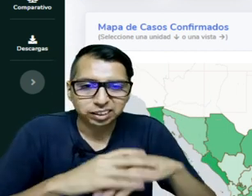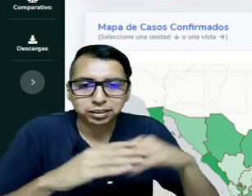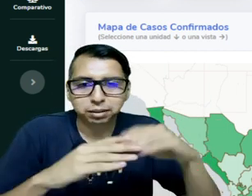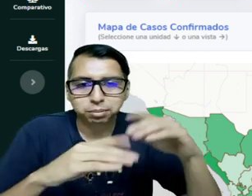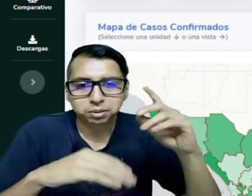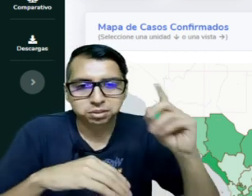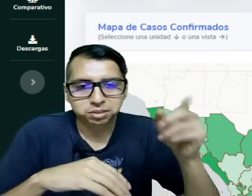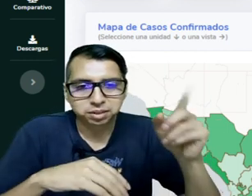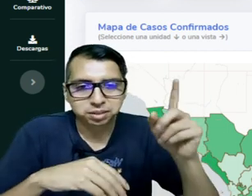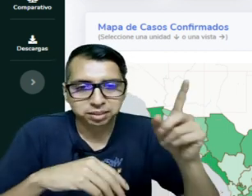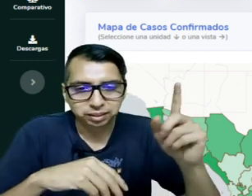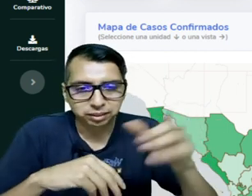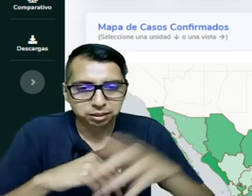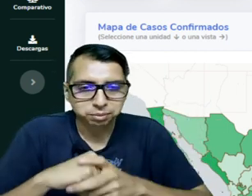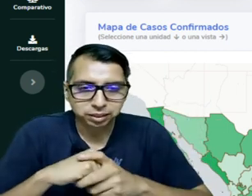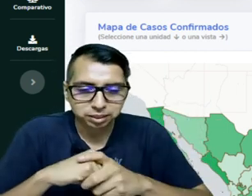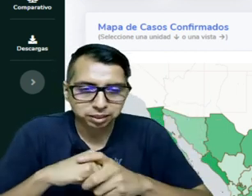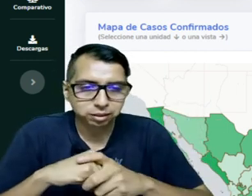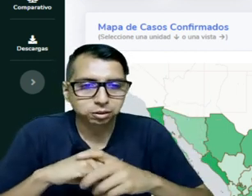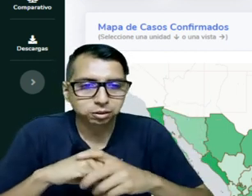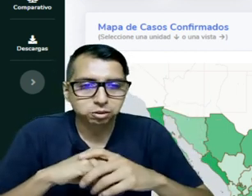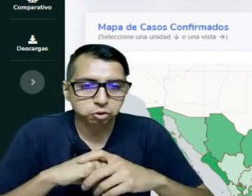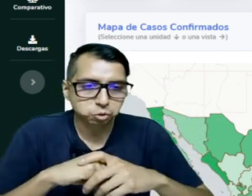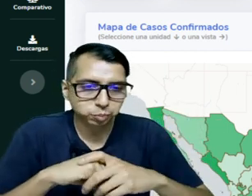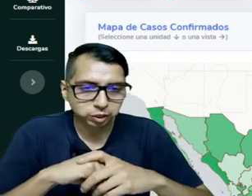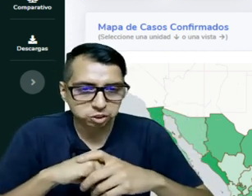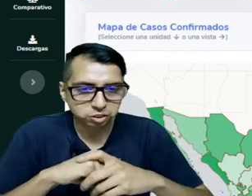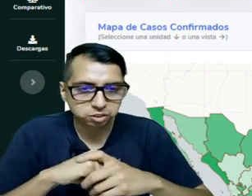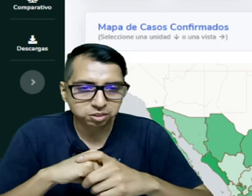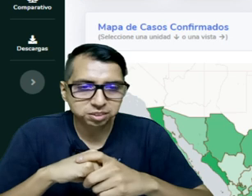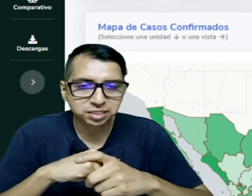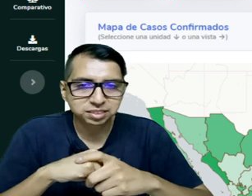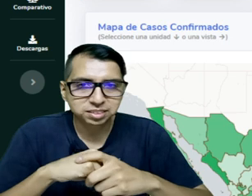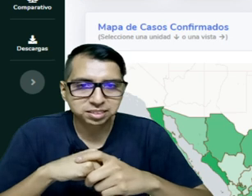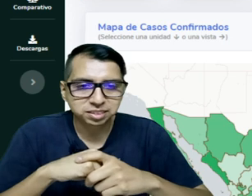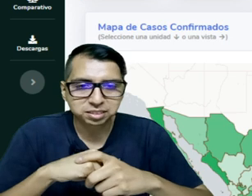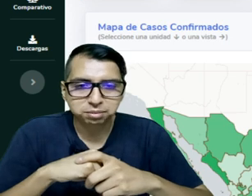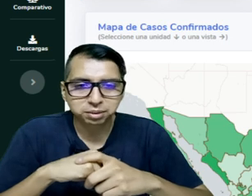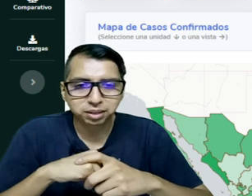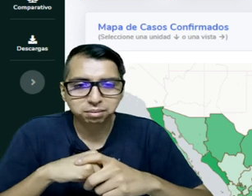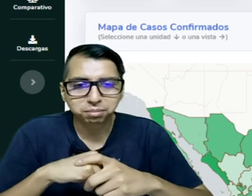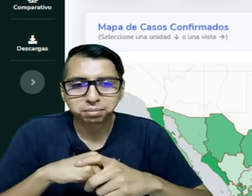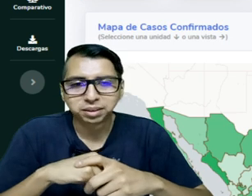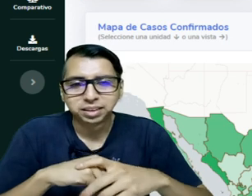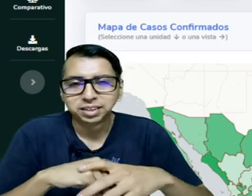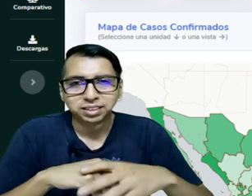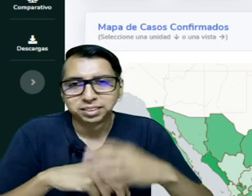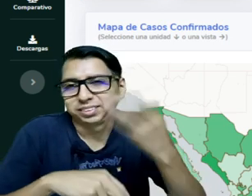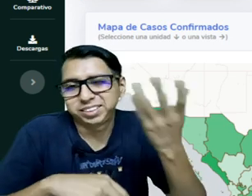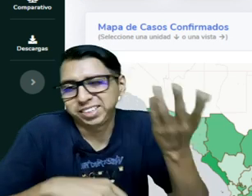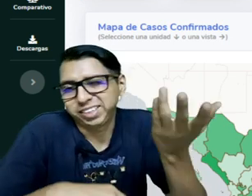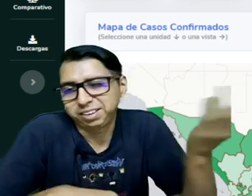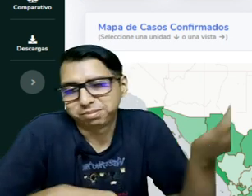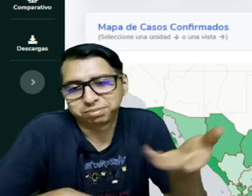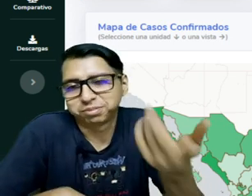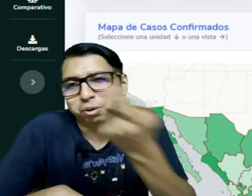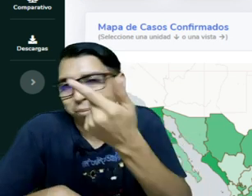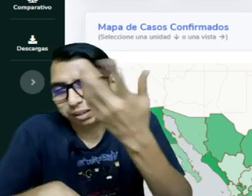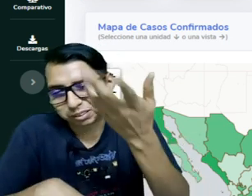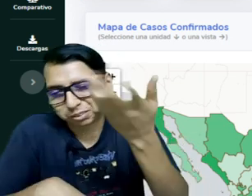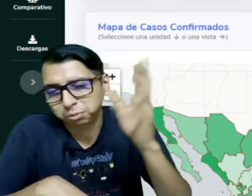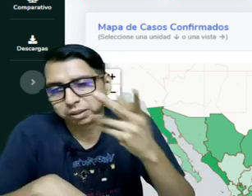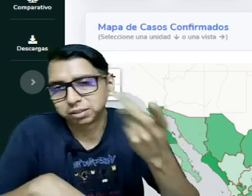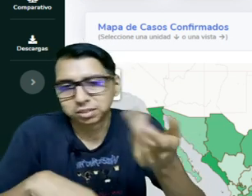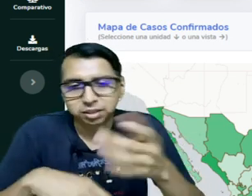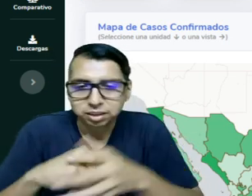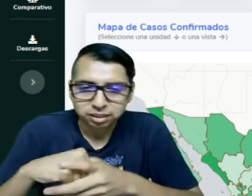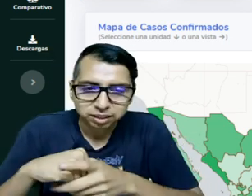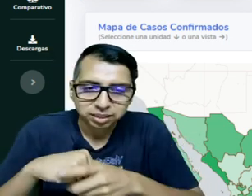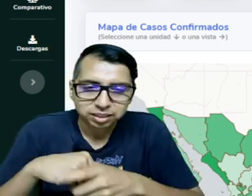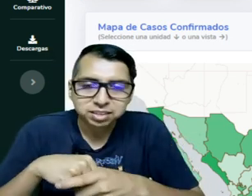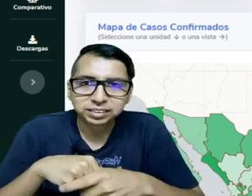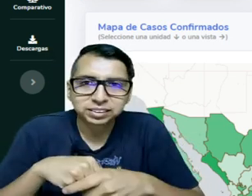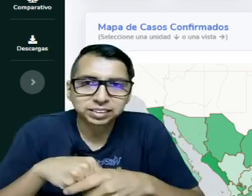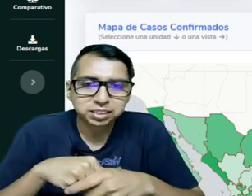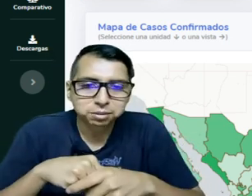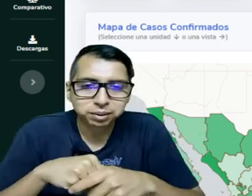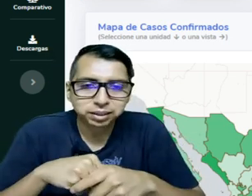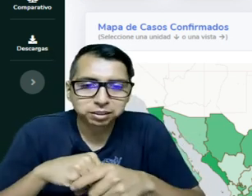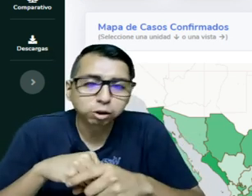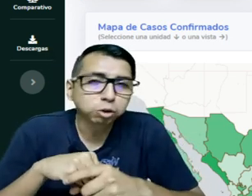negativo son 63 mil 500 sospechosos 16 mil 100 hay uno más uno menos